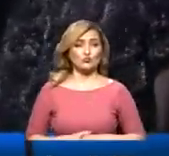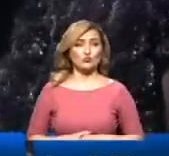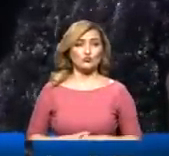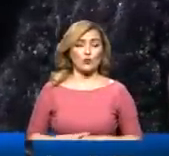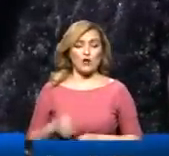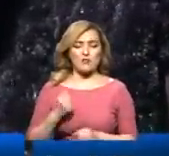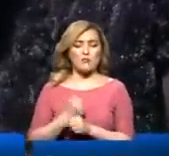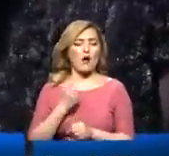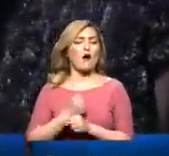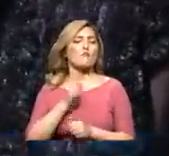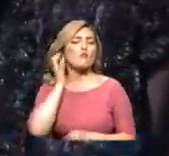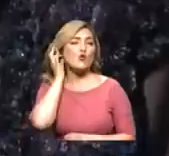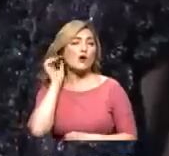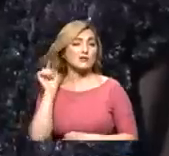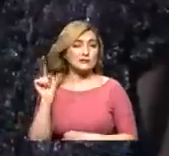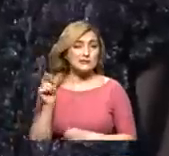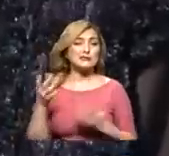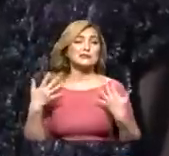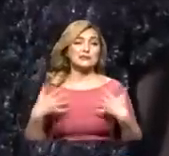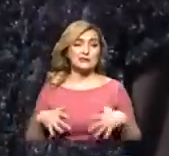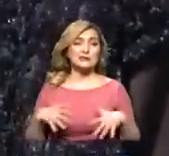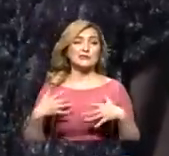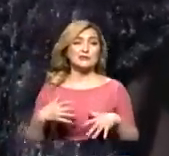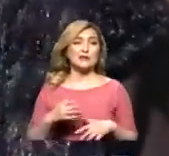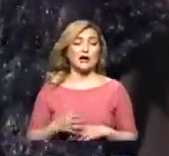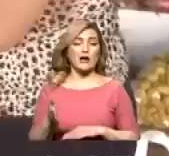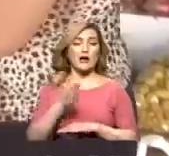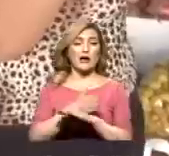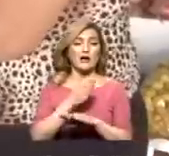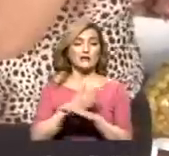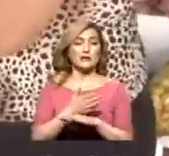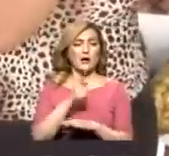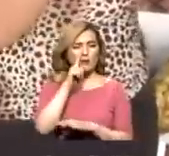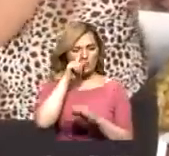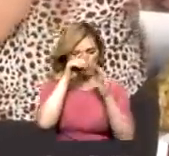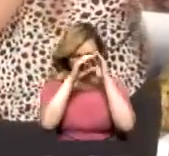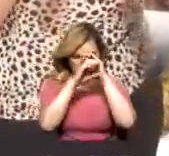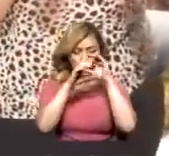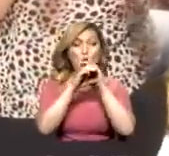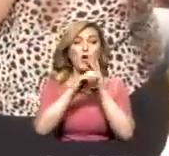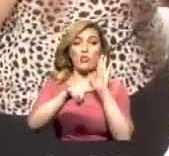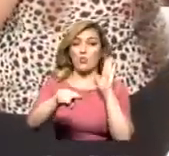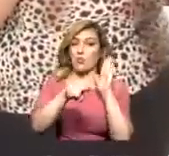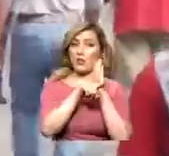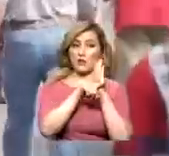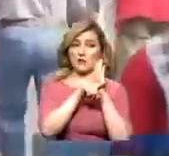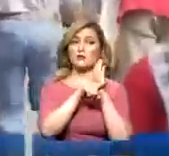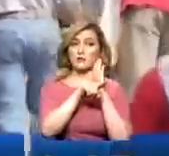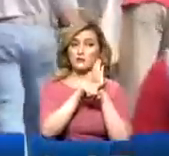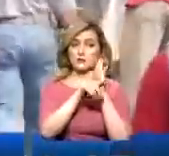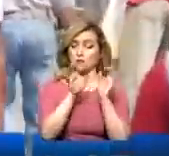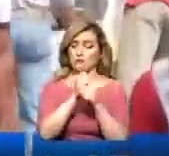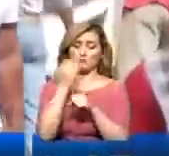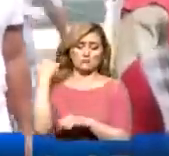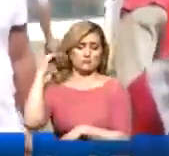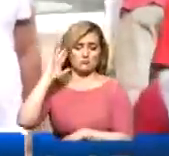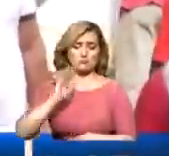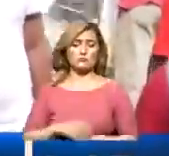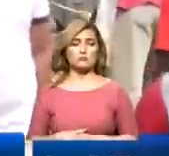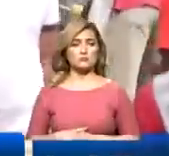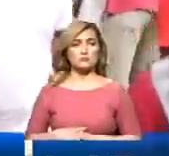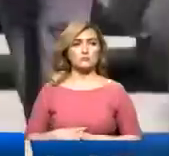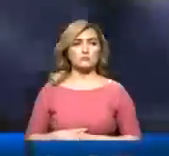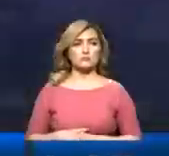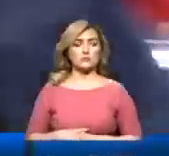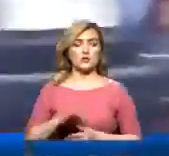estamos trabajando aquí en el mercado estamos hechas las pruebas del COVID. La presión por falta de recursos no puede más. En el